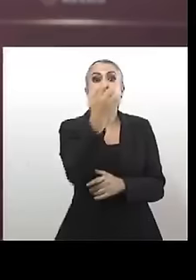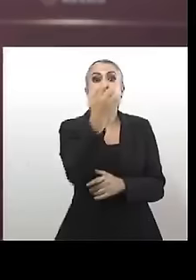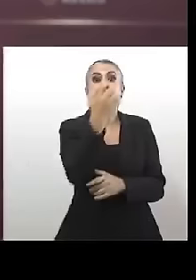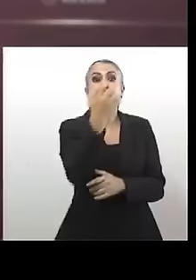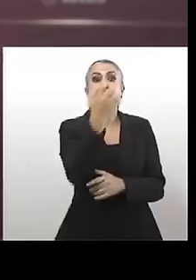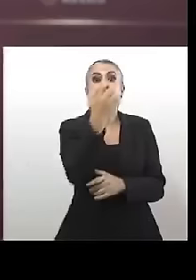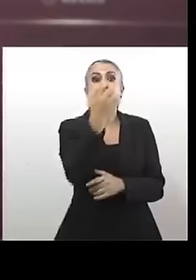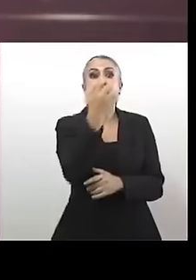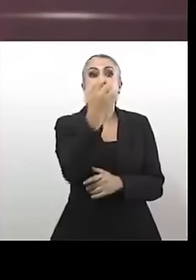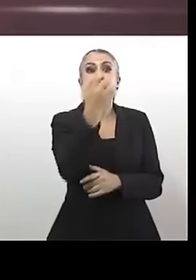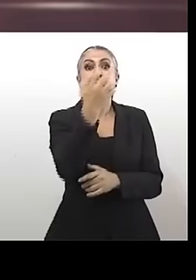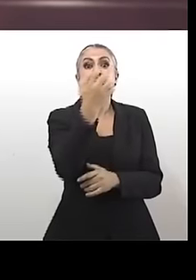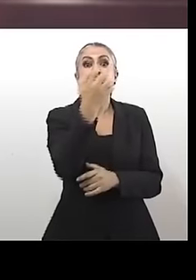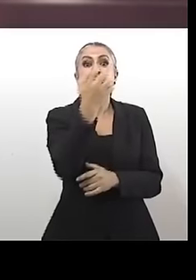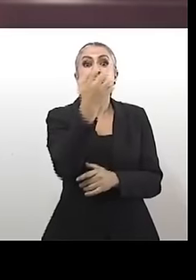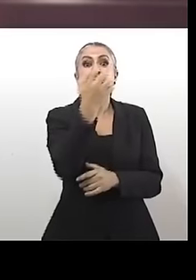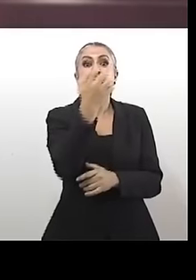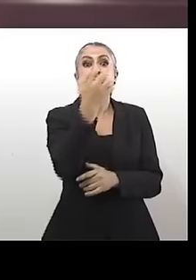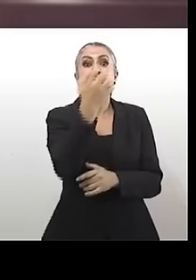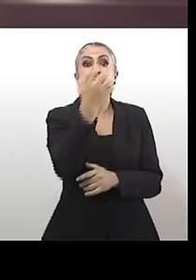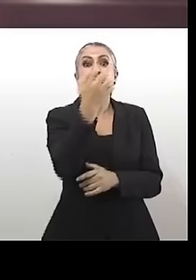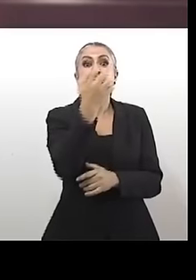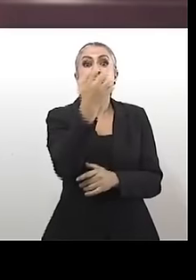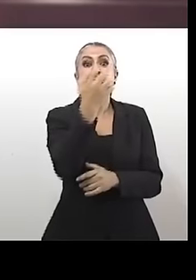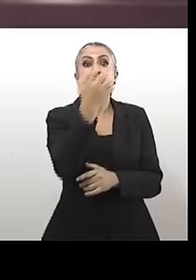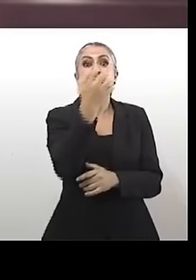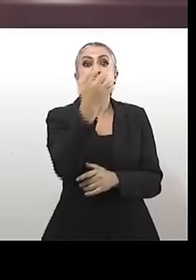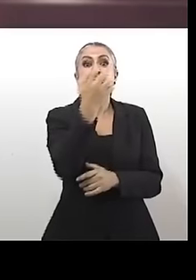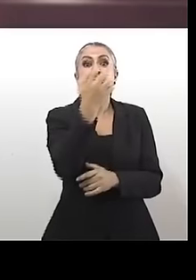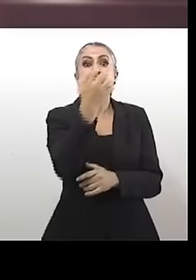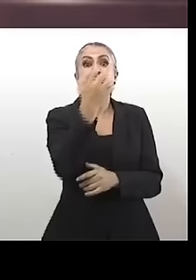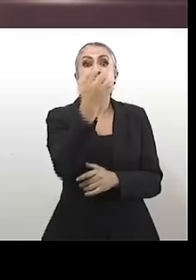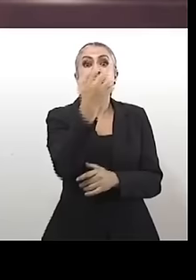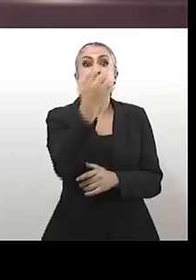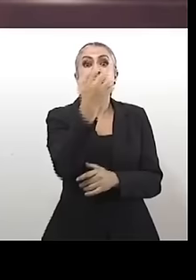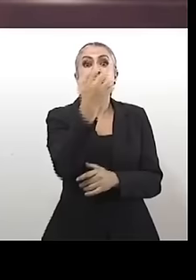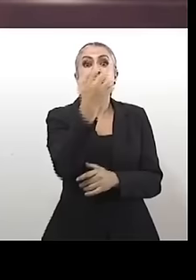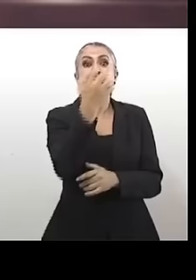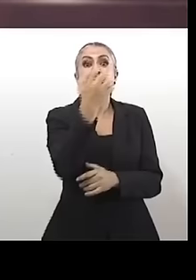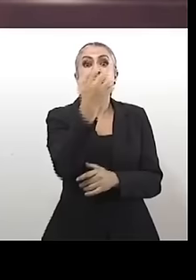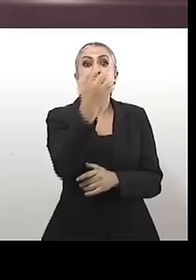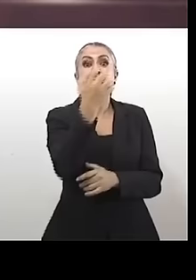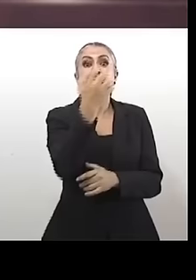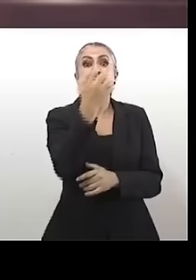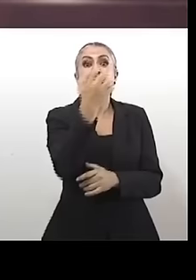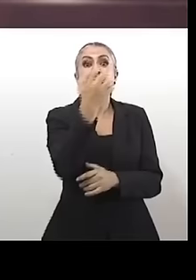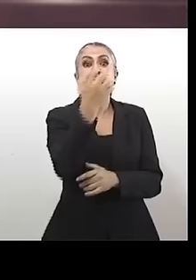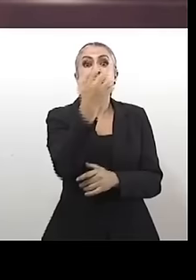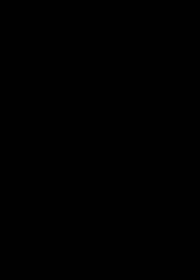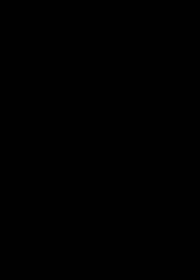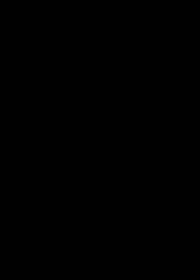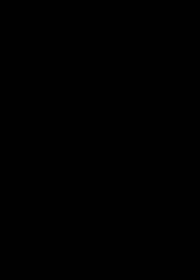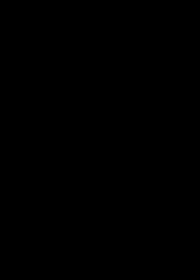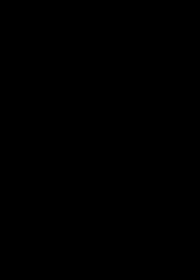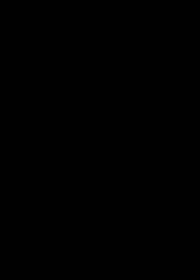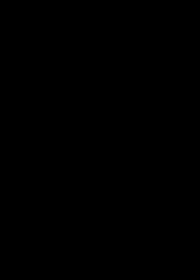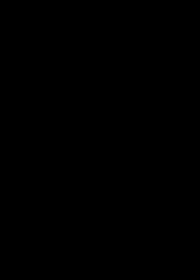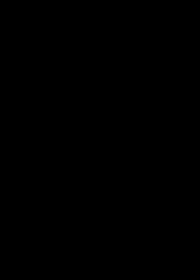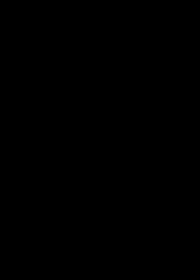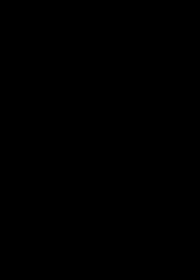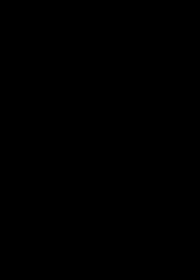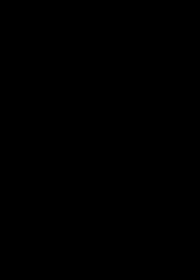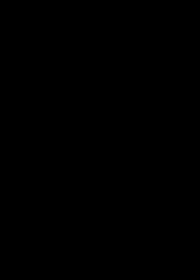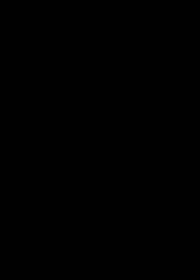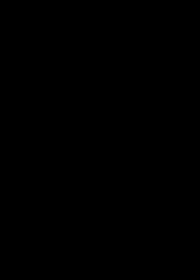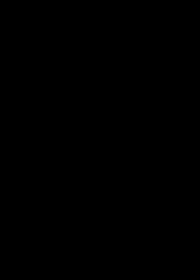desmentidas por tanta comunidad que hay de medios informativos independientes no entonces el presidente salió Con la vara bien alta y creo que